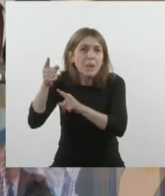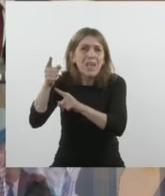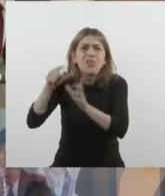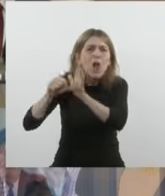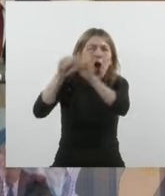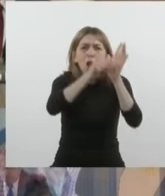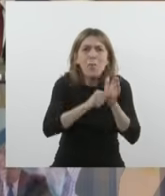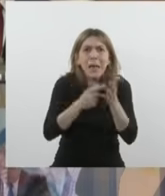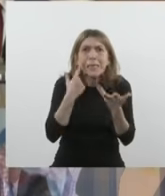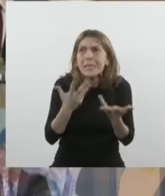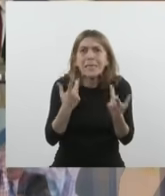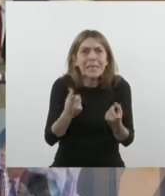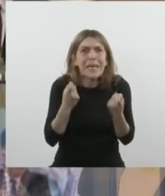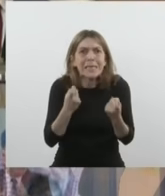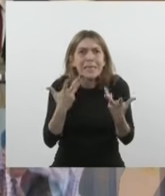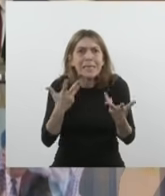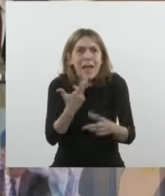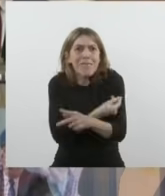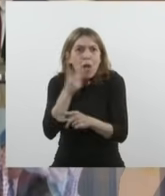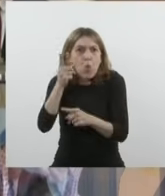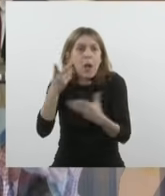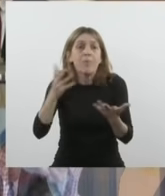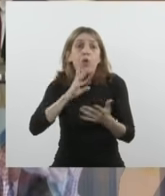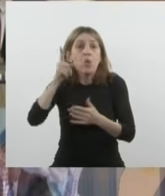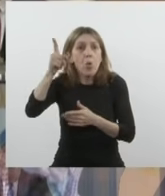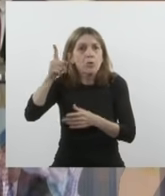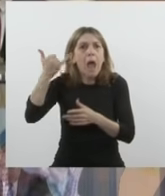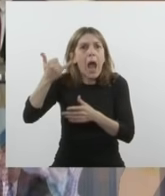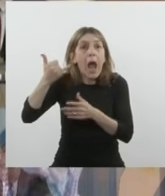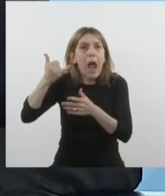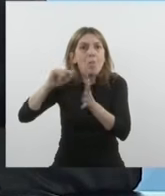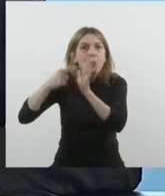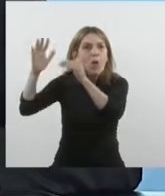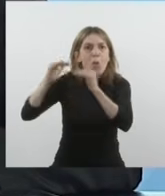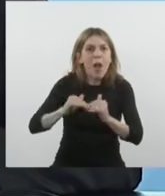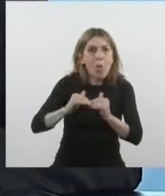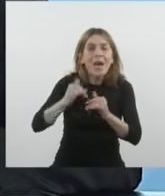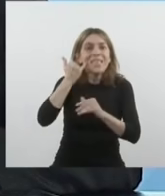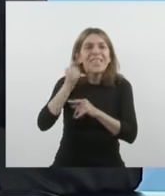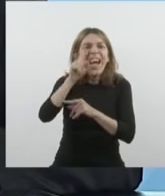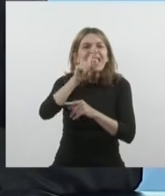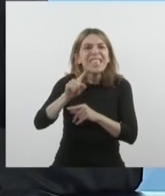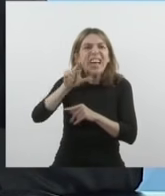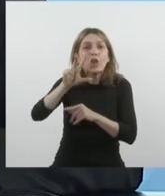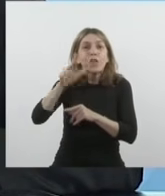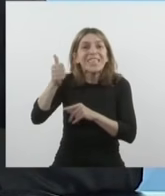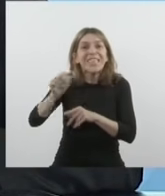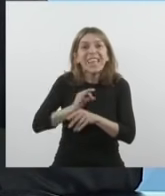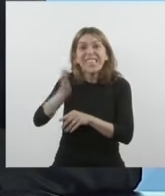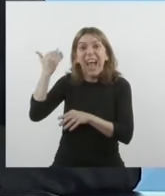mundo argentina y rusia tiene una historia común que ya cuenta con 136 años de amistad